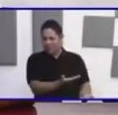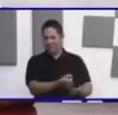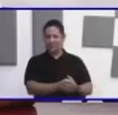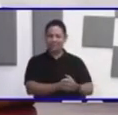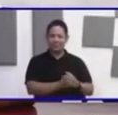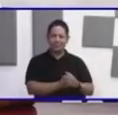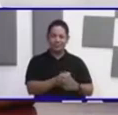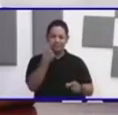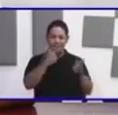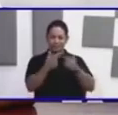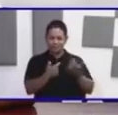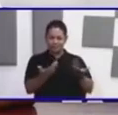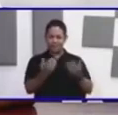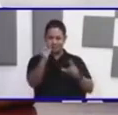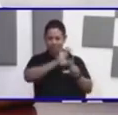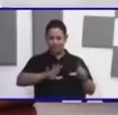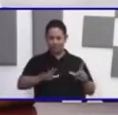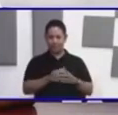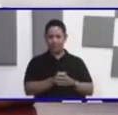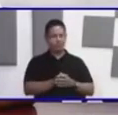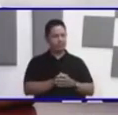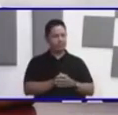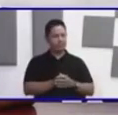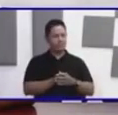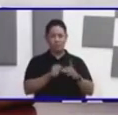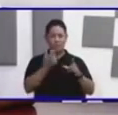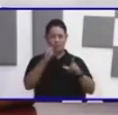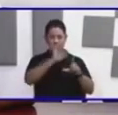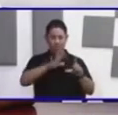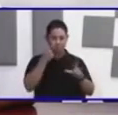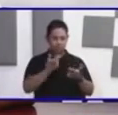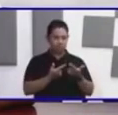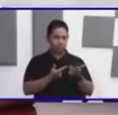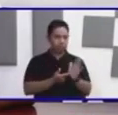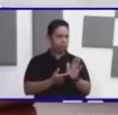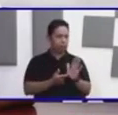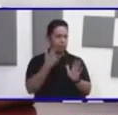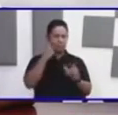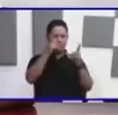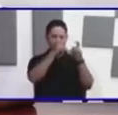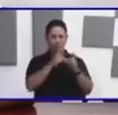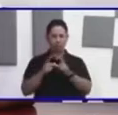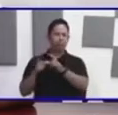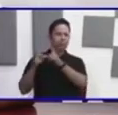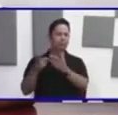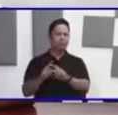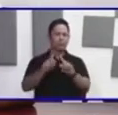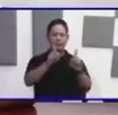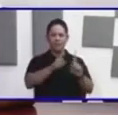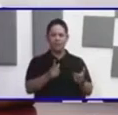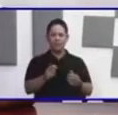en la presentación que se hará, vamos a mostrarles también algunas fotografías de departamentos que